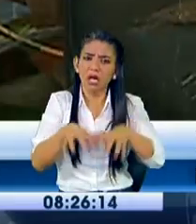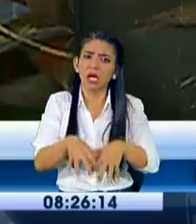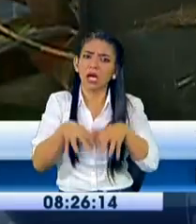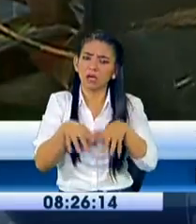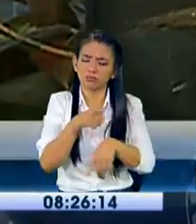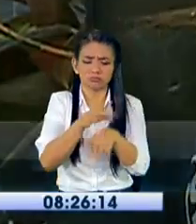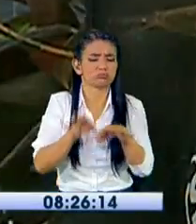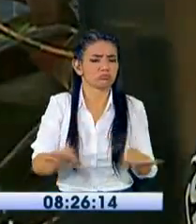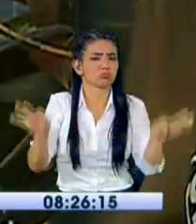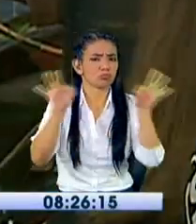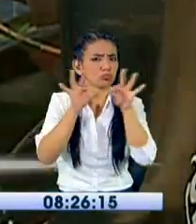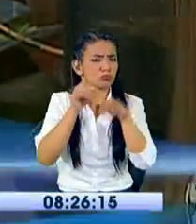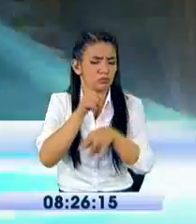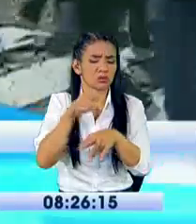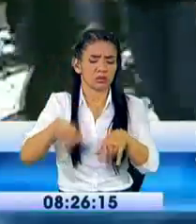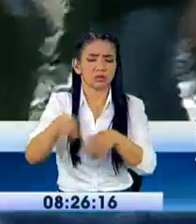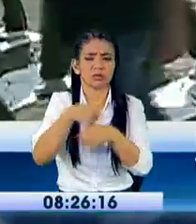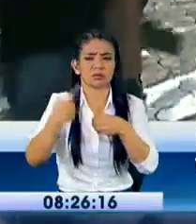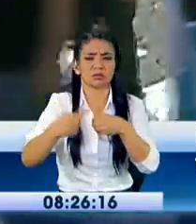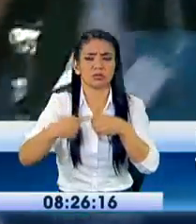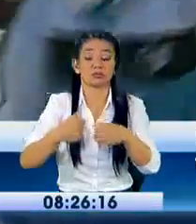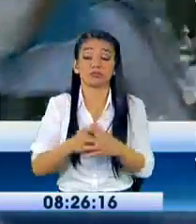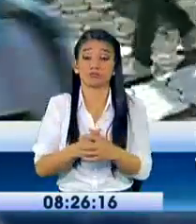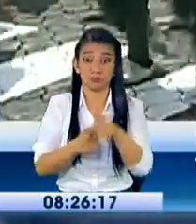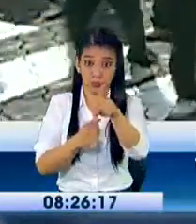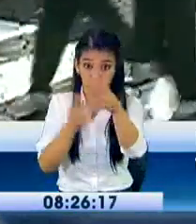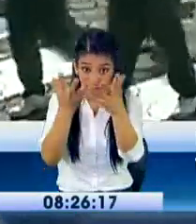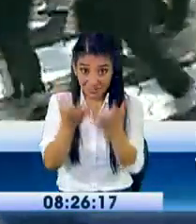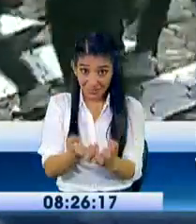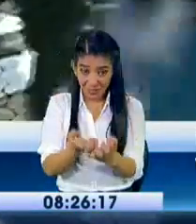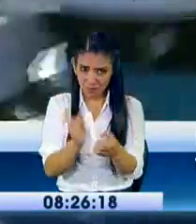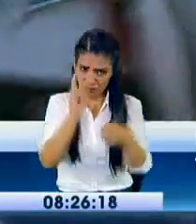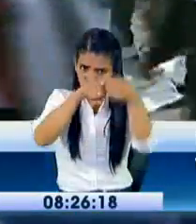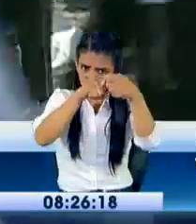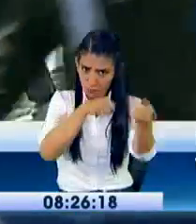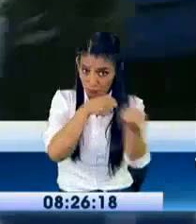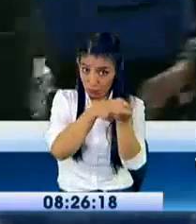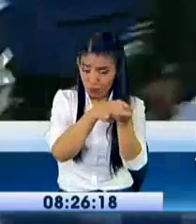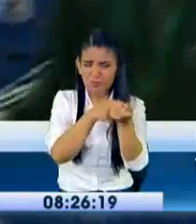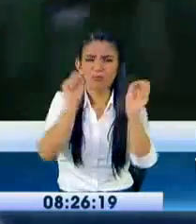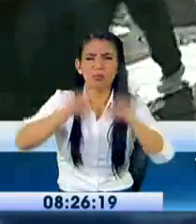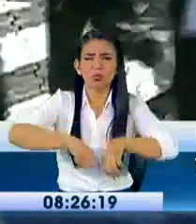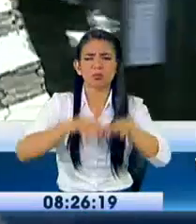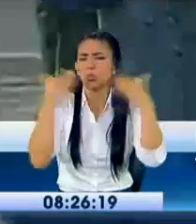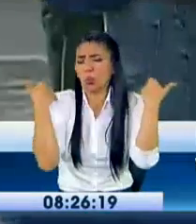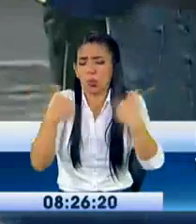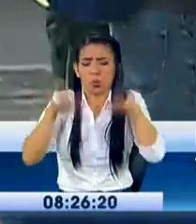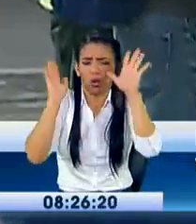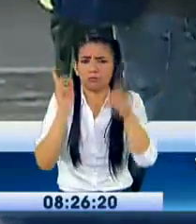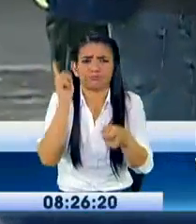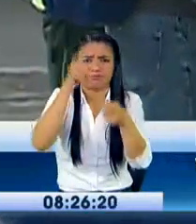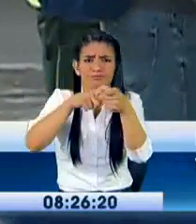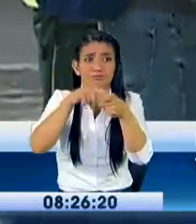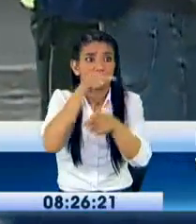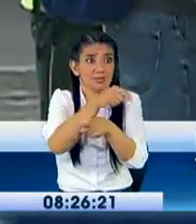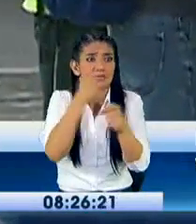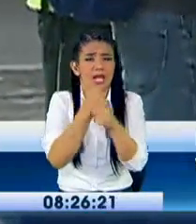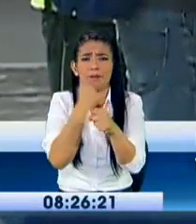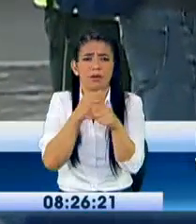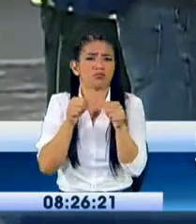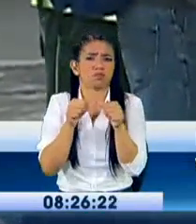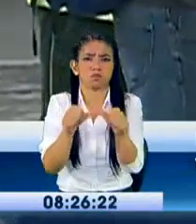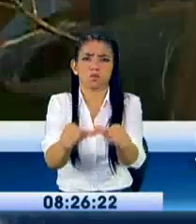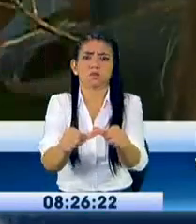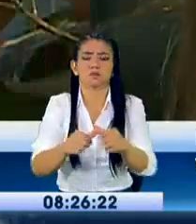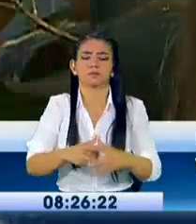dependerá también de las condiciones, de la ubicación donde se encuentre la persona, de la edad, hay muchos aspectos para poderle